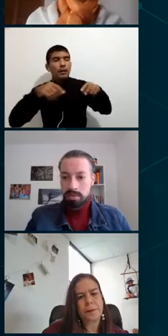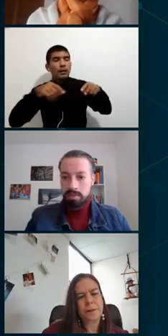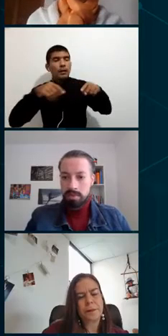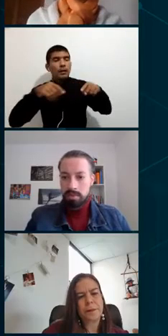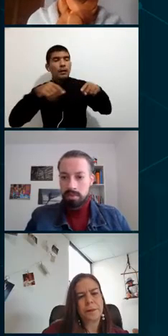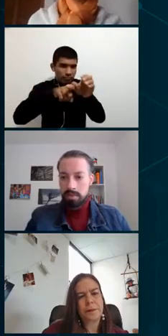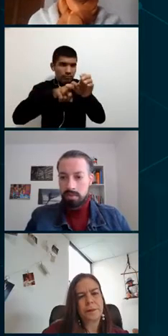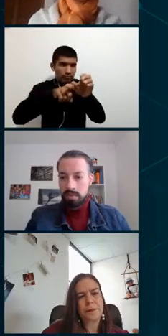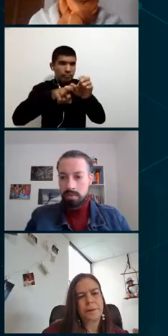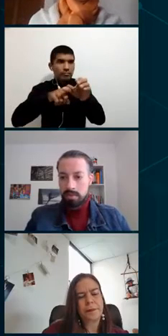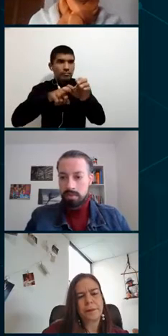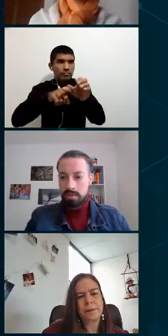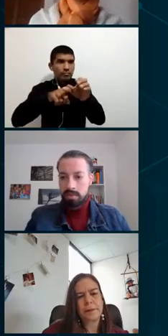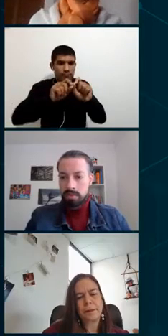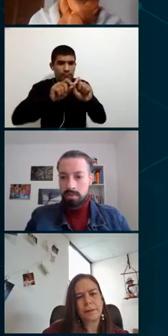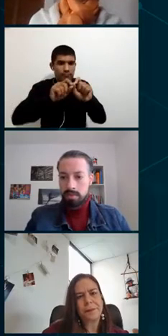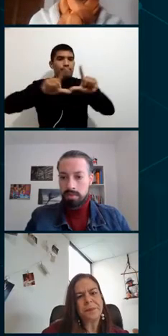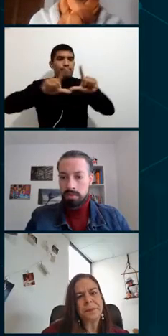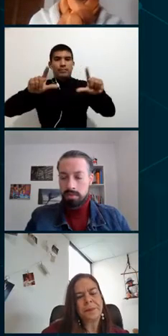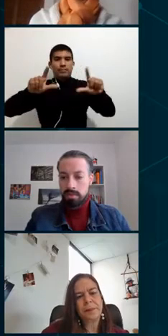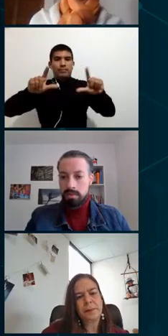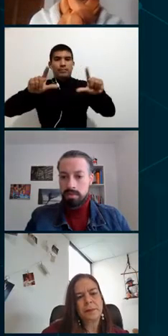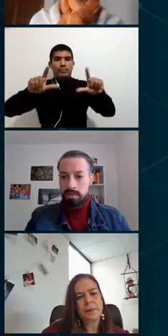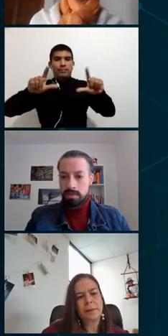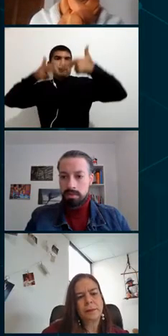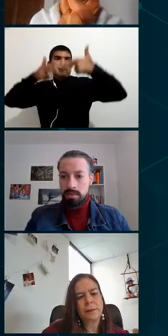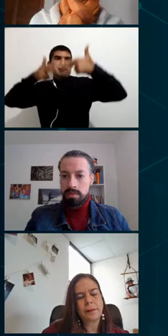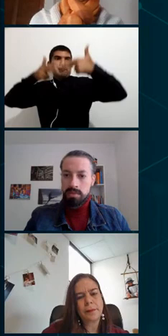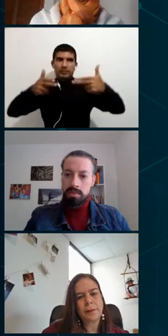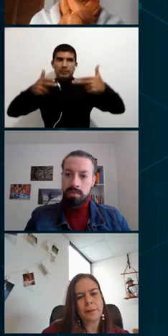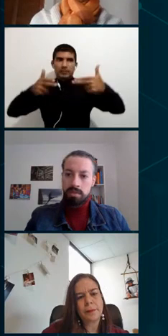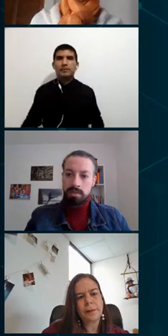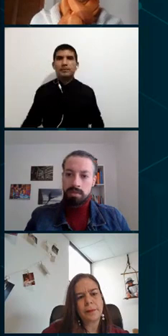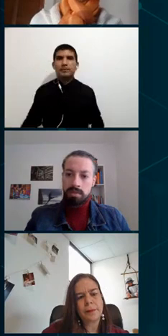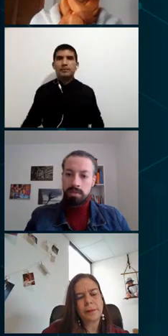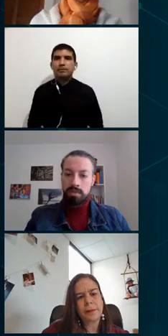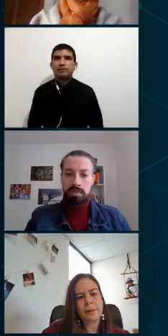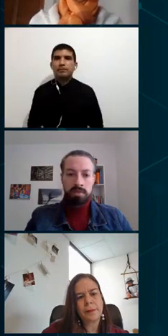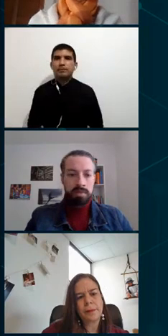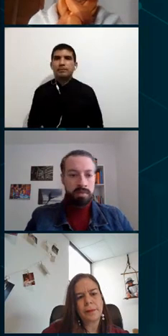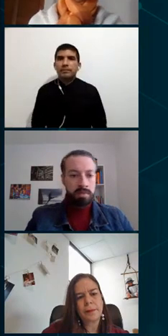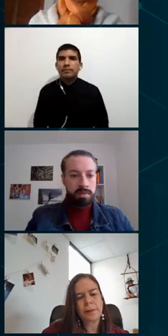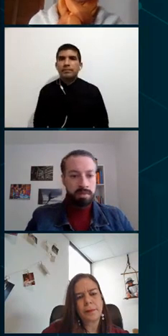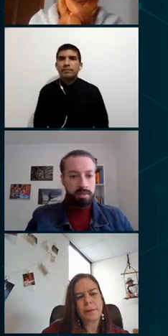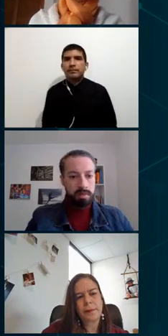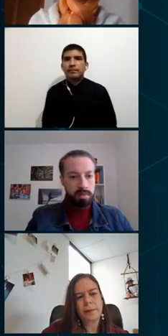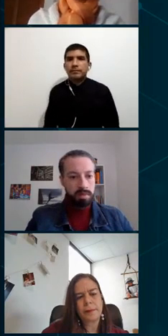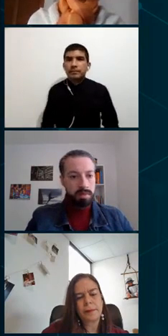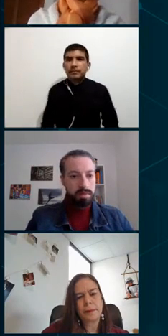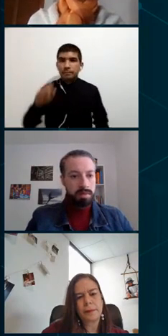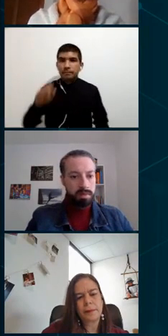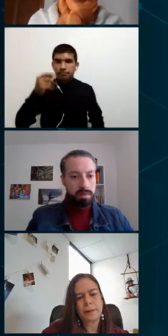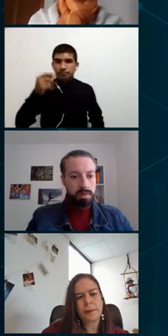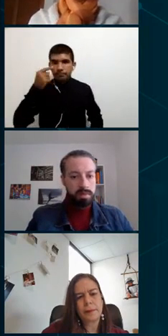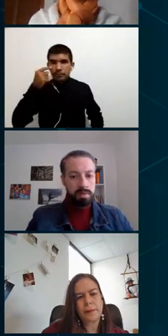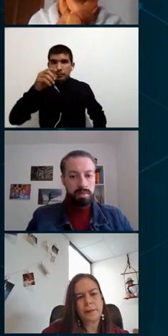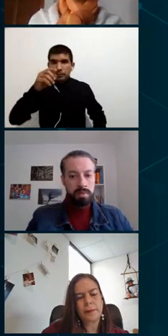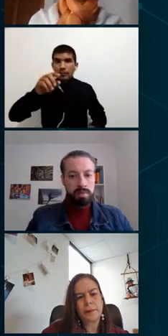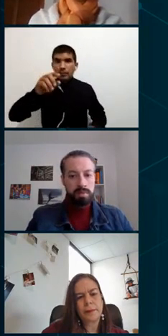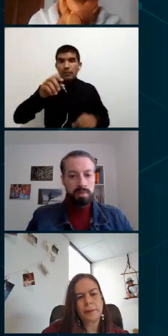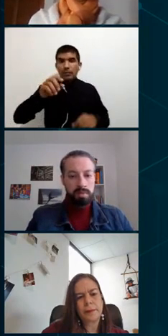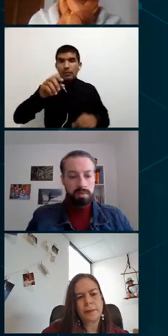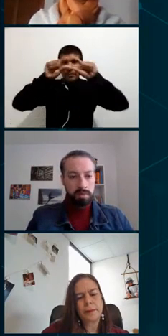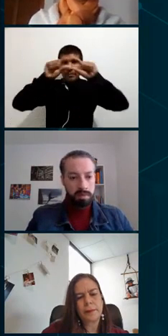tema que creo yo que definitivamente, entre más pasa el tiempo, más fuerte se pone.